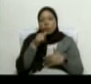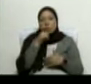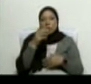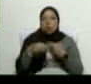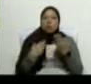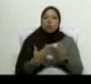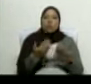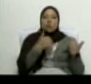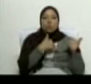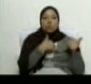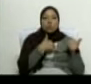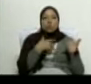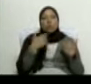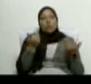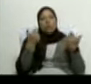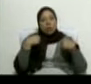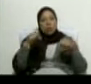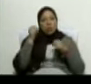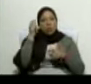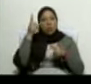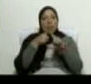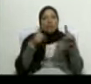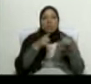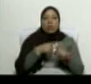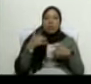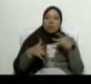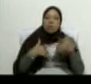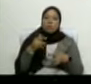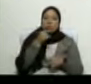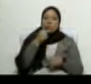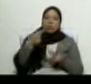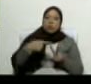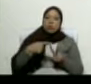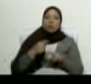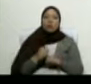en referencia de capacitación en diversas áreas. Daniela Rodríguez, La Noticia.